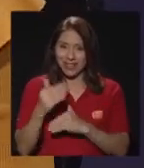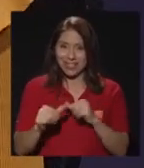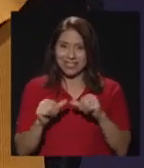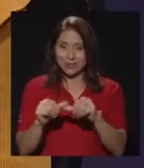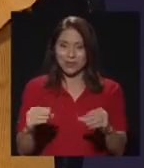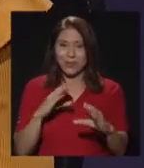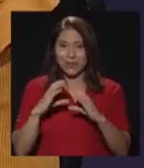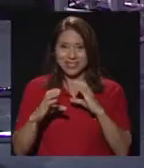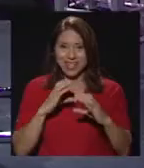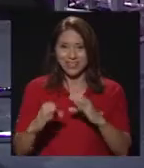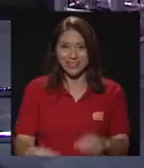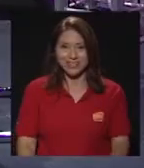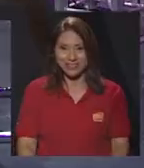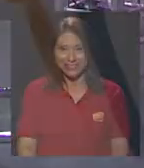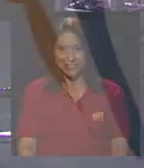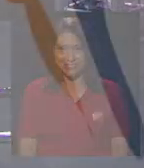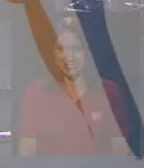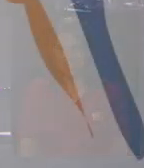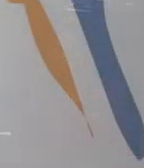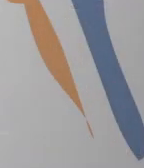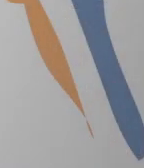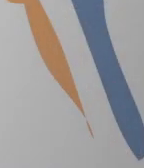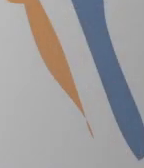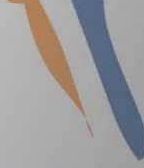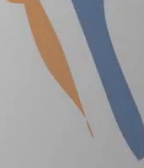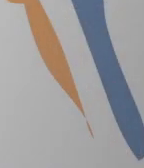seguimos conversando.